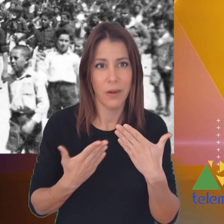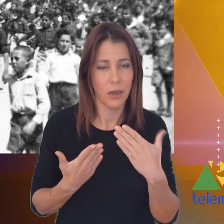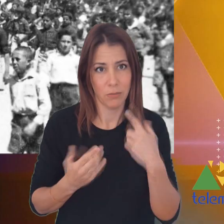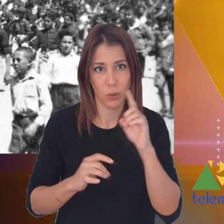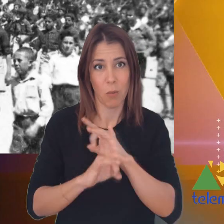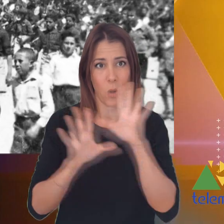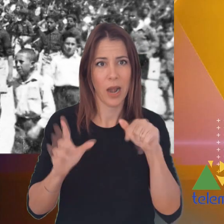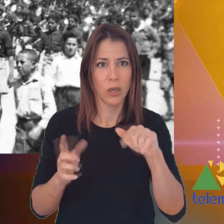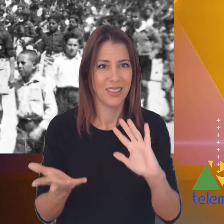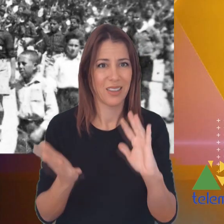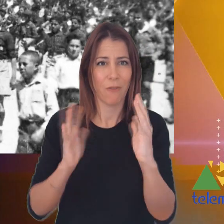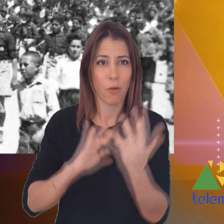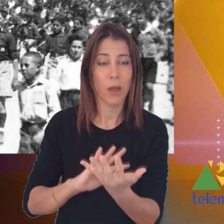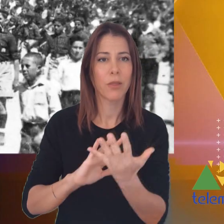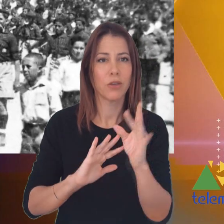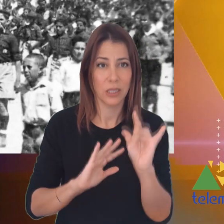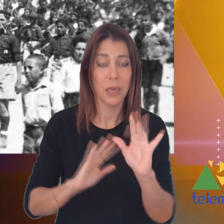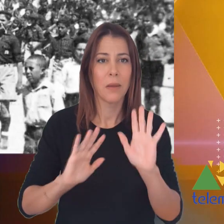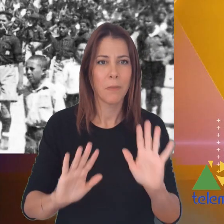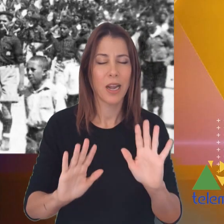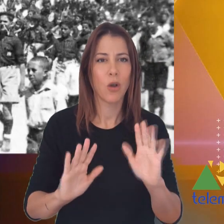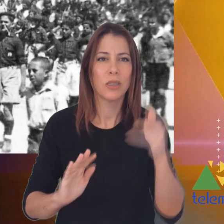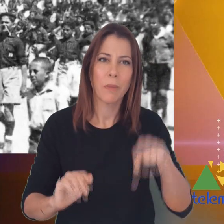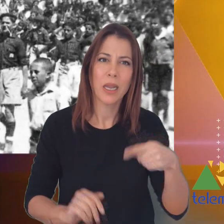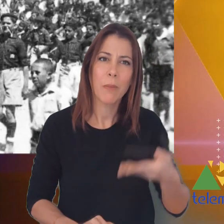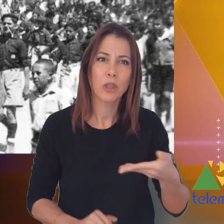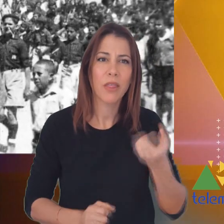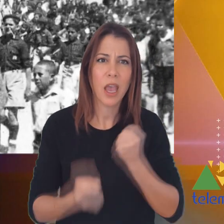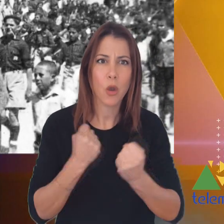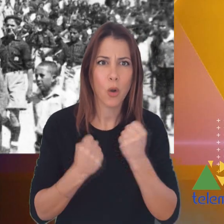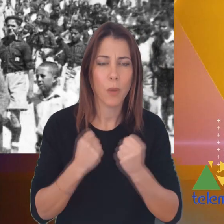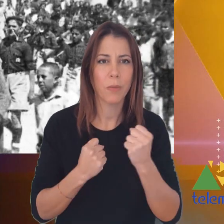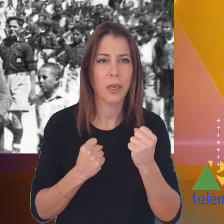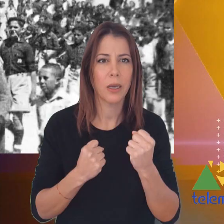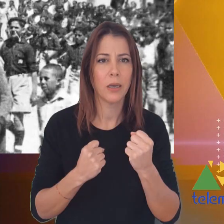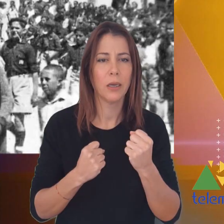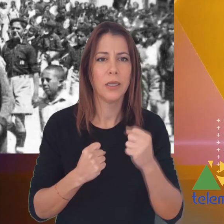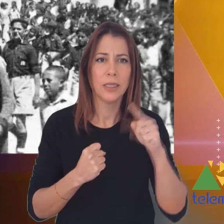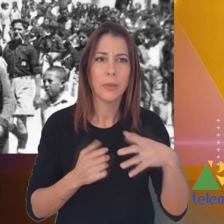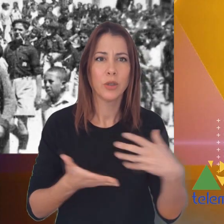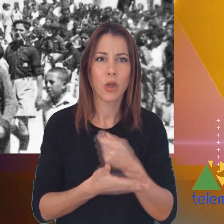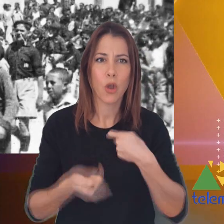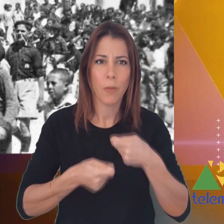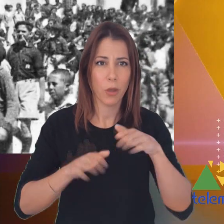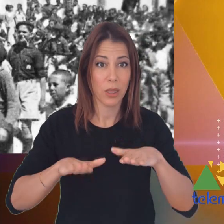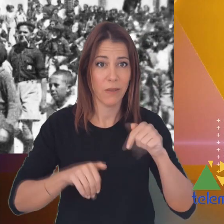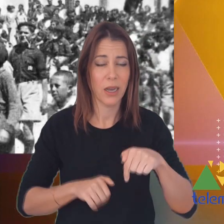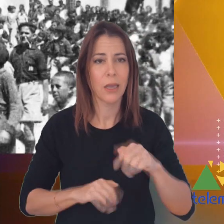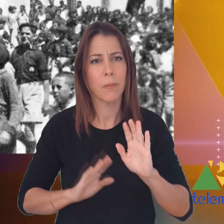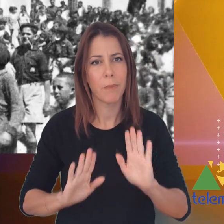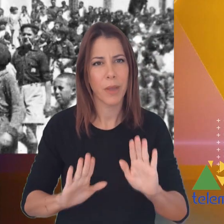esta transformación y de la importancia, ¿no?, económica, pero sobre todo comercios que hemos tenido aquí. Pero quizás